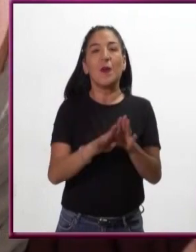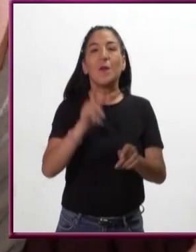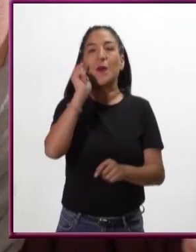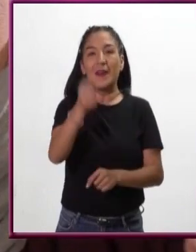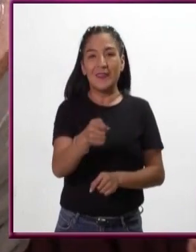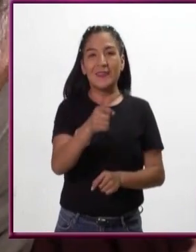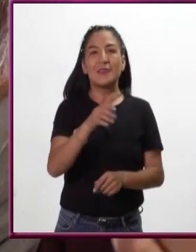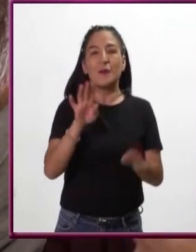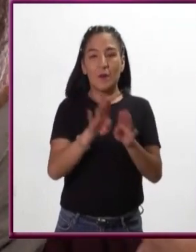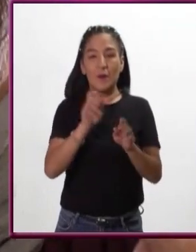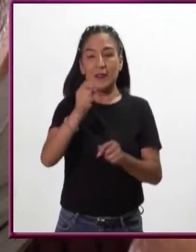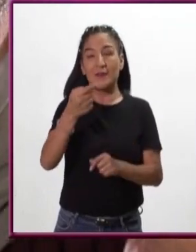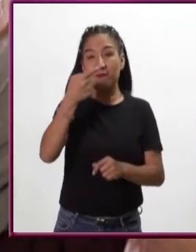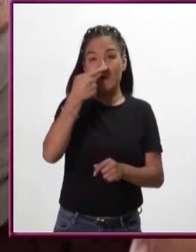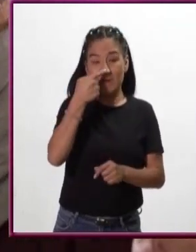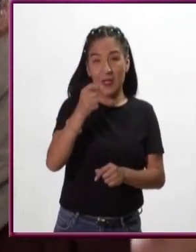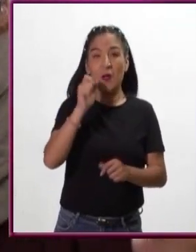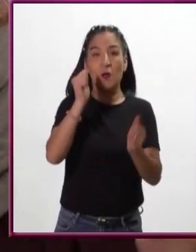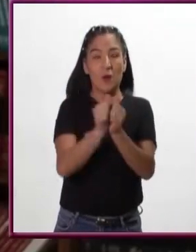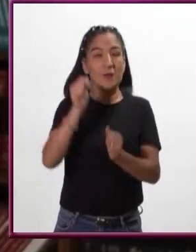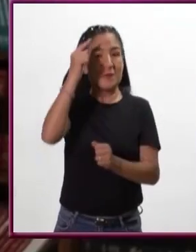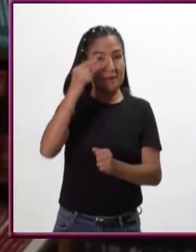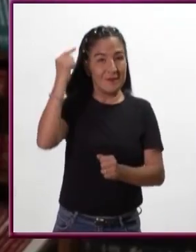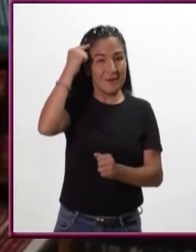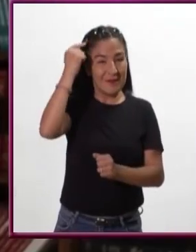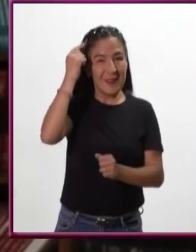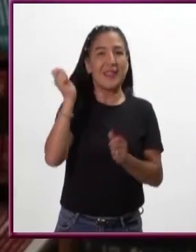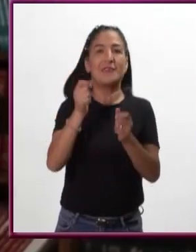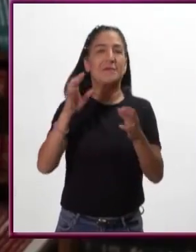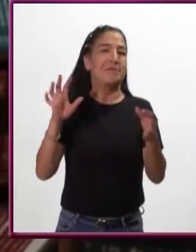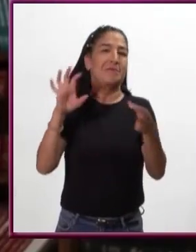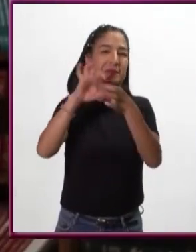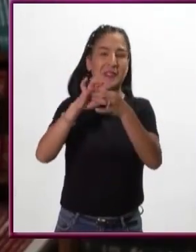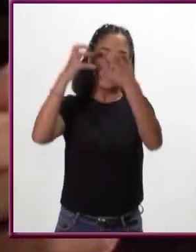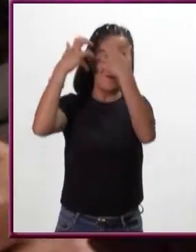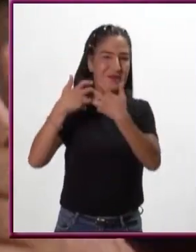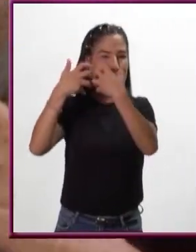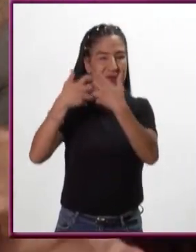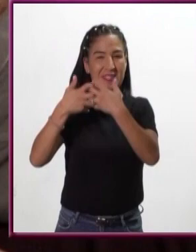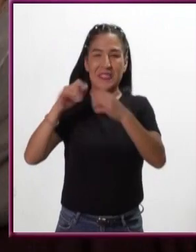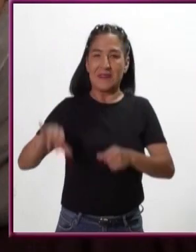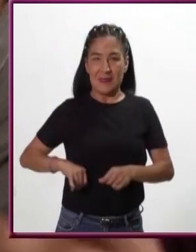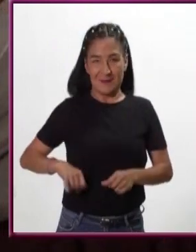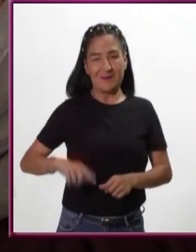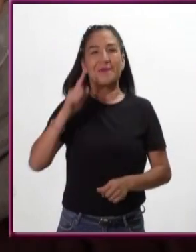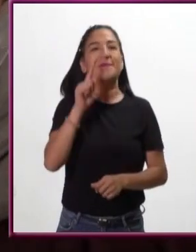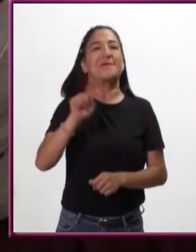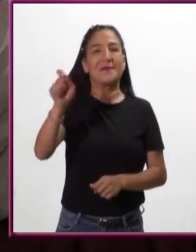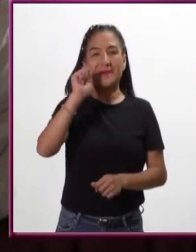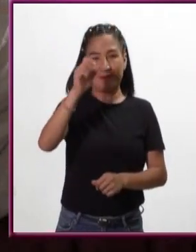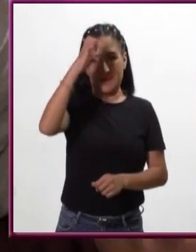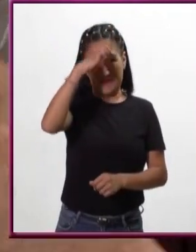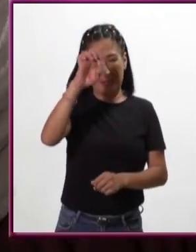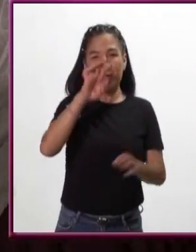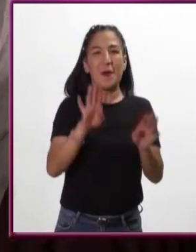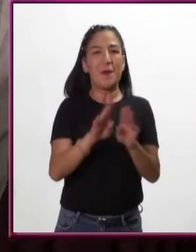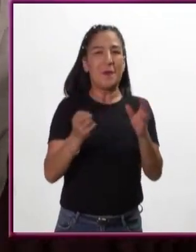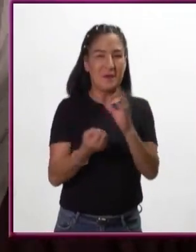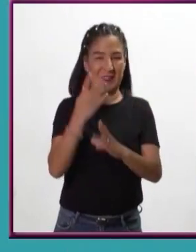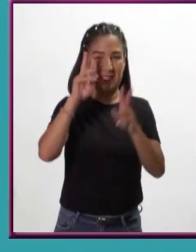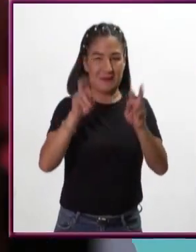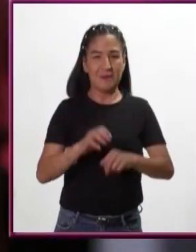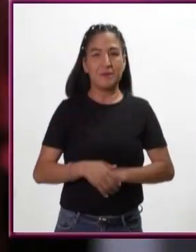en que funciona en conjunto la nariz y el cerebro es súper interesante. Vamos con un experto para que nos explique